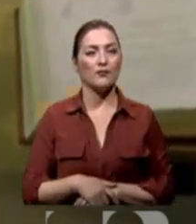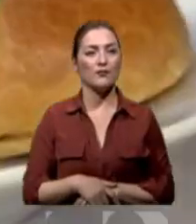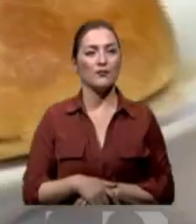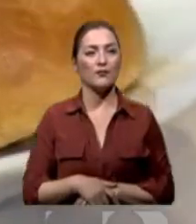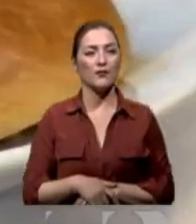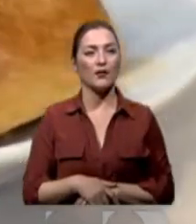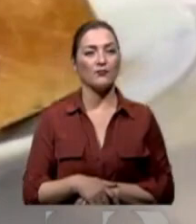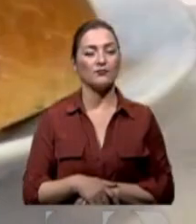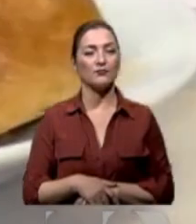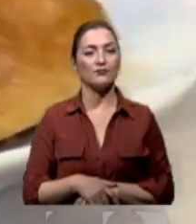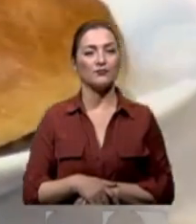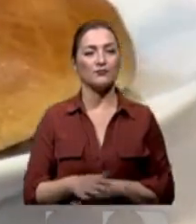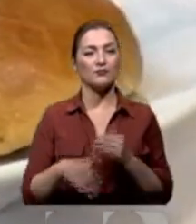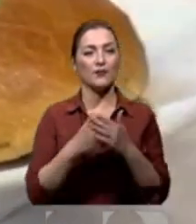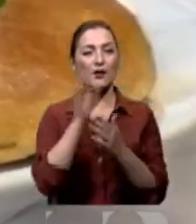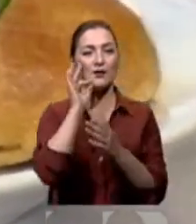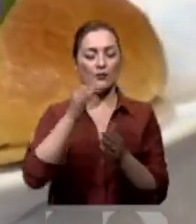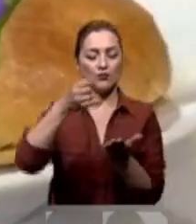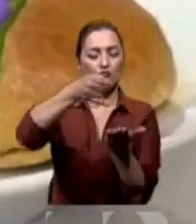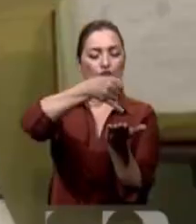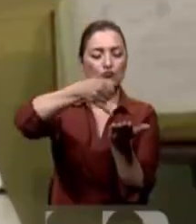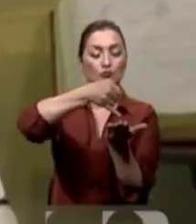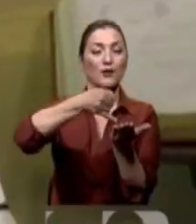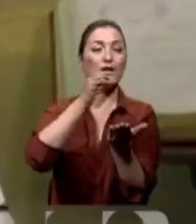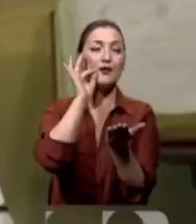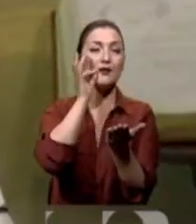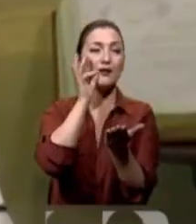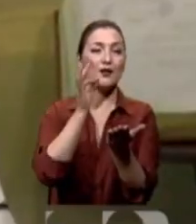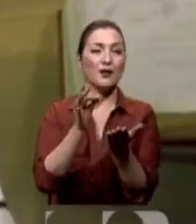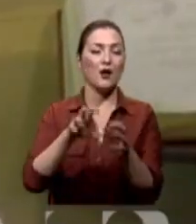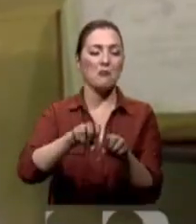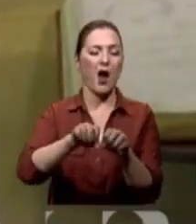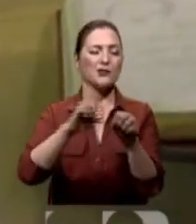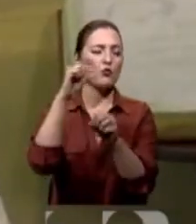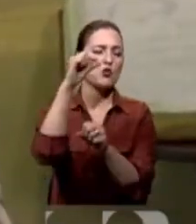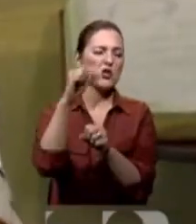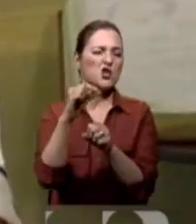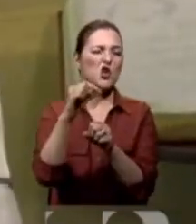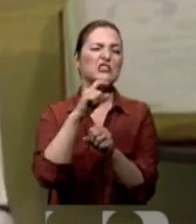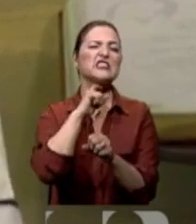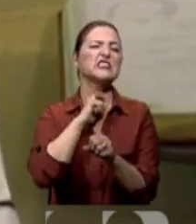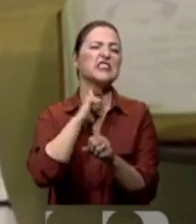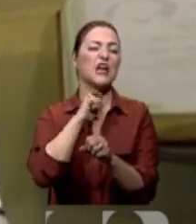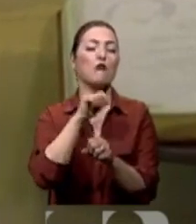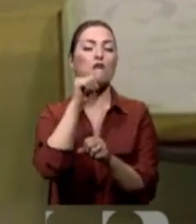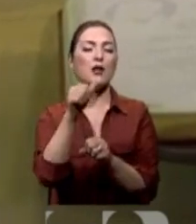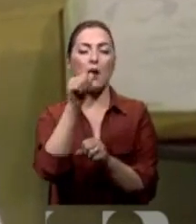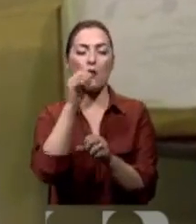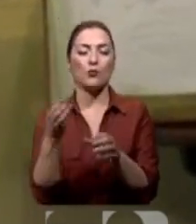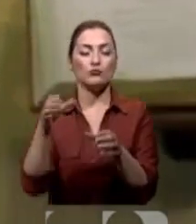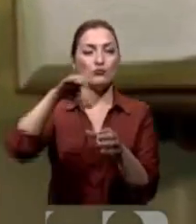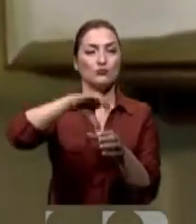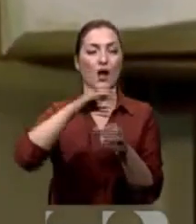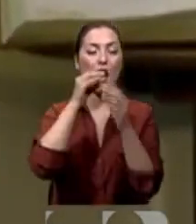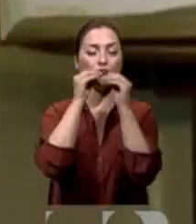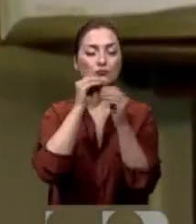pastelera, 10 la textura, 10 el sabor, riquísimo, sin embargo, considerar lo que te decía de la masa, sí, el glacé, la cantidad perfecta, sí, no